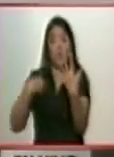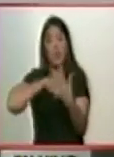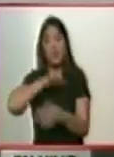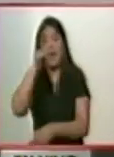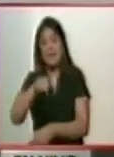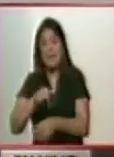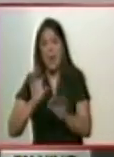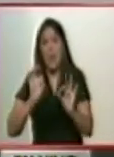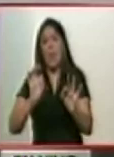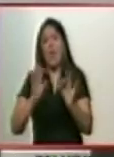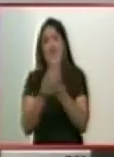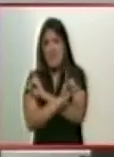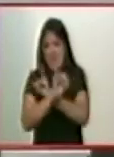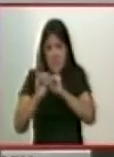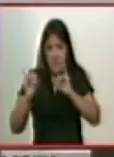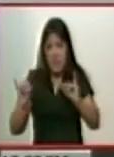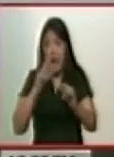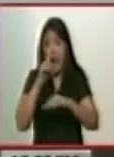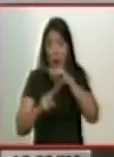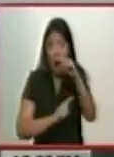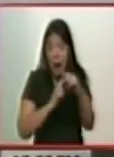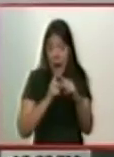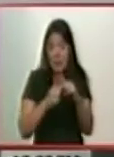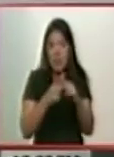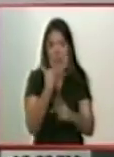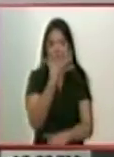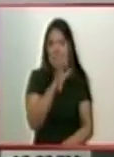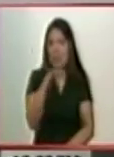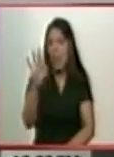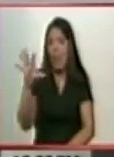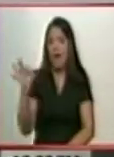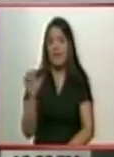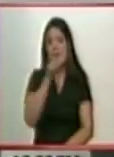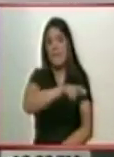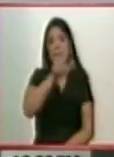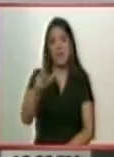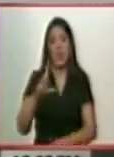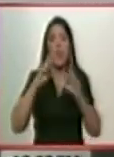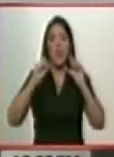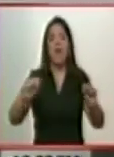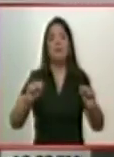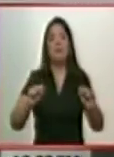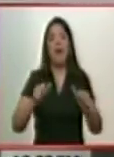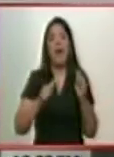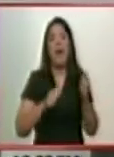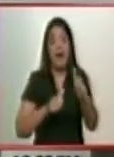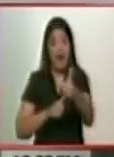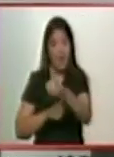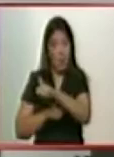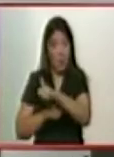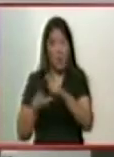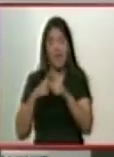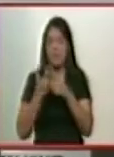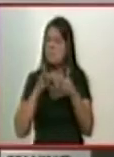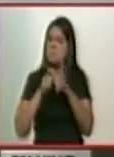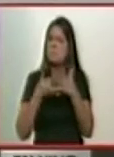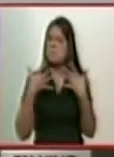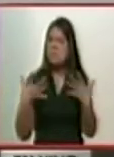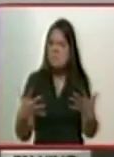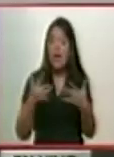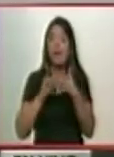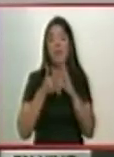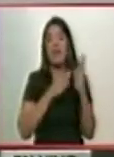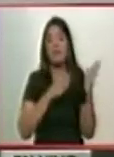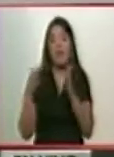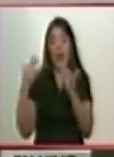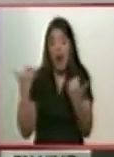de alto nivel de al menos 50 investigadores en cada una de las áreas que hemos establecido eso de algunas formas de línea las estrategias